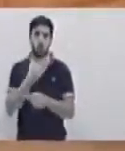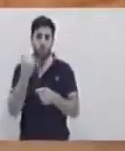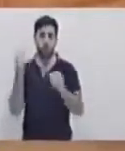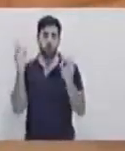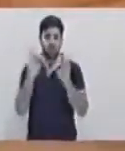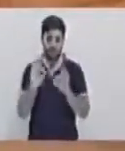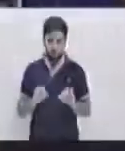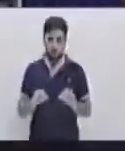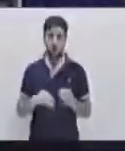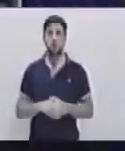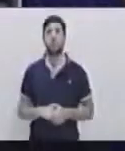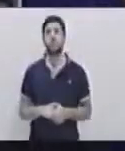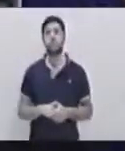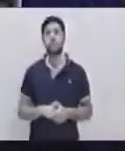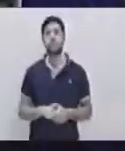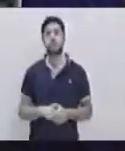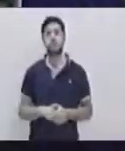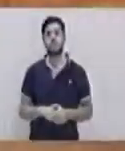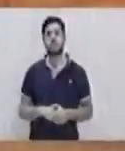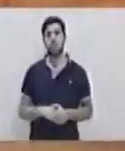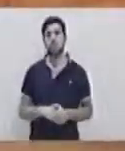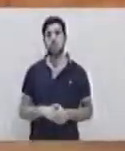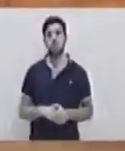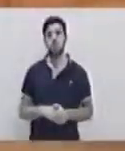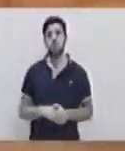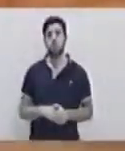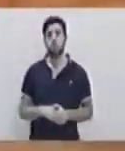trabajo, a modo